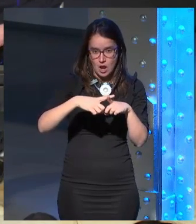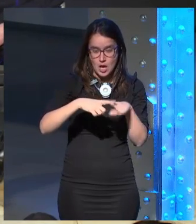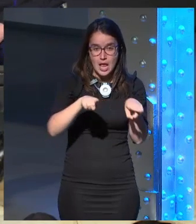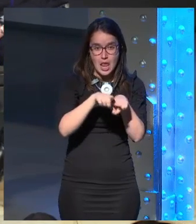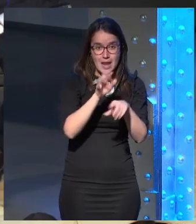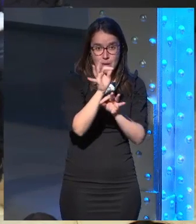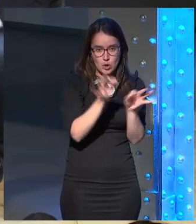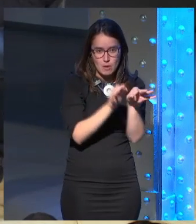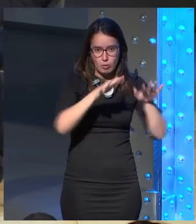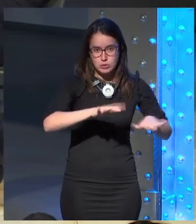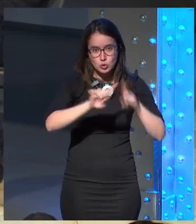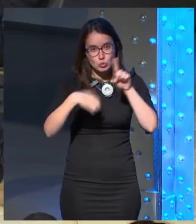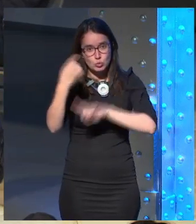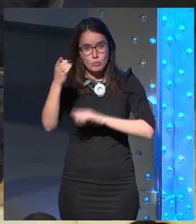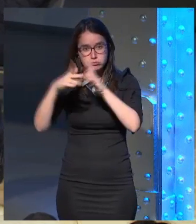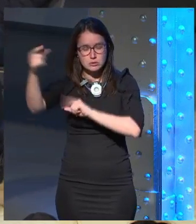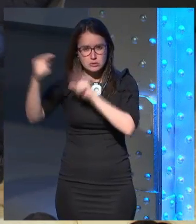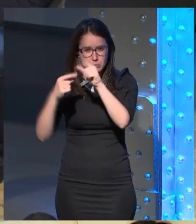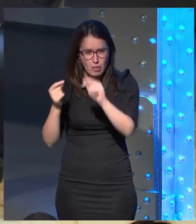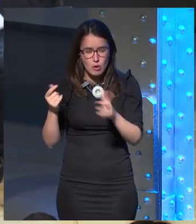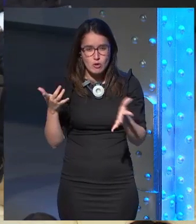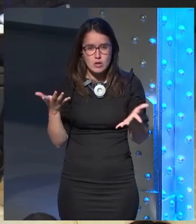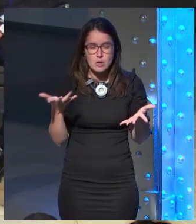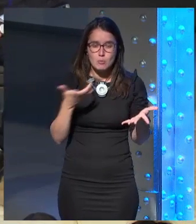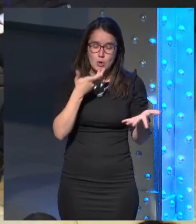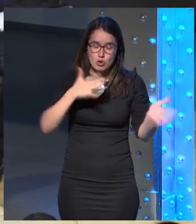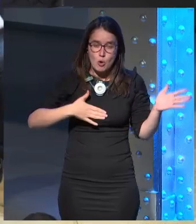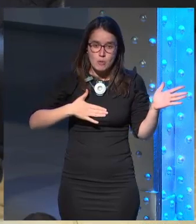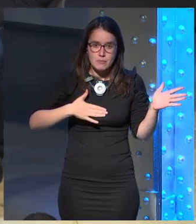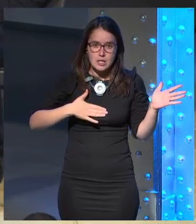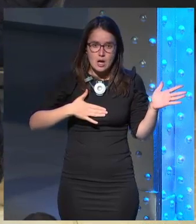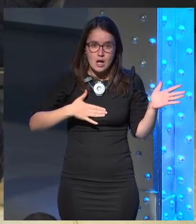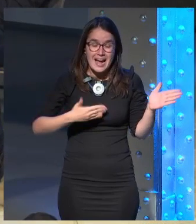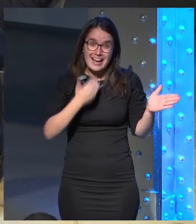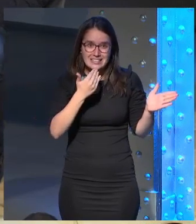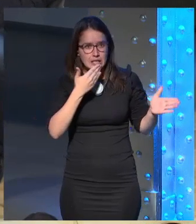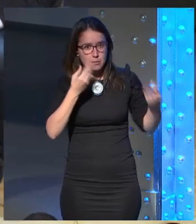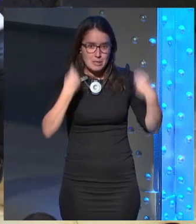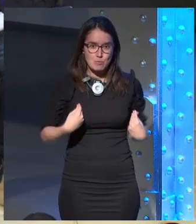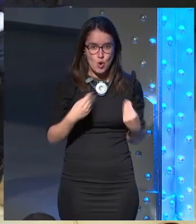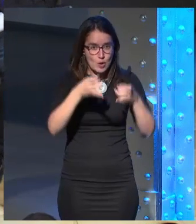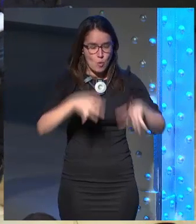¿Ha pensado alguna vez? Me imagino que I wouldn't say almost like. Bueno, yo no diría tampoco que fue casi como yo.